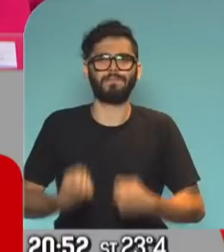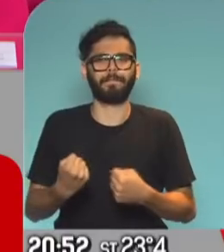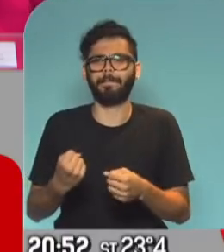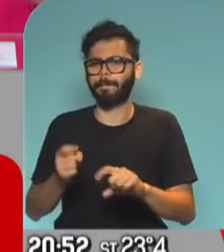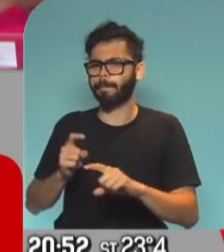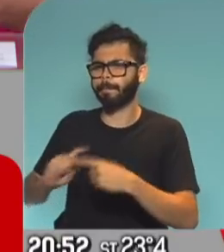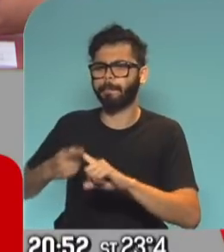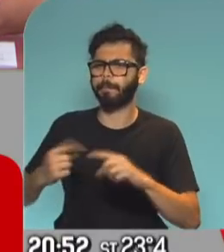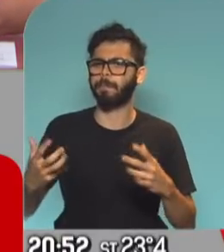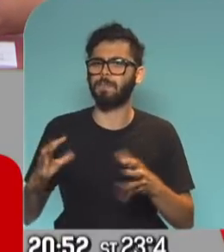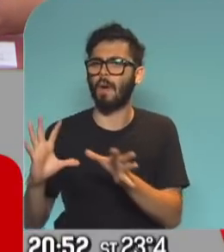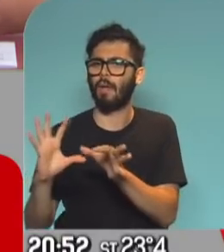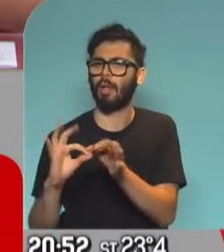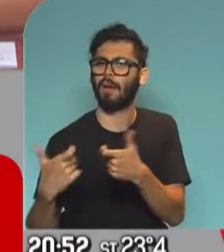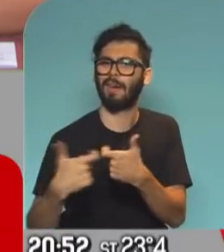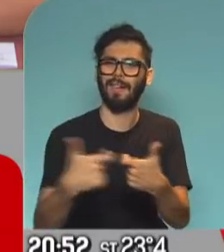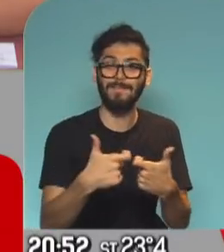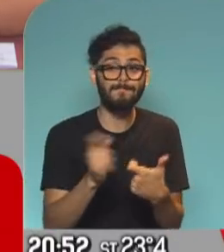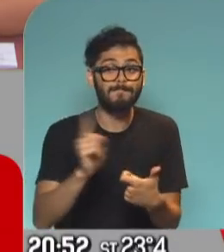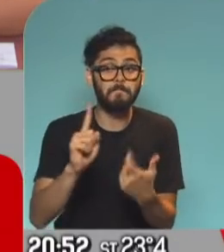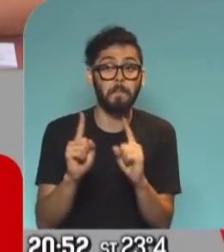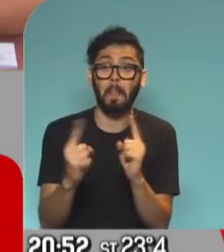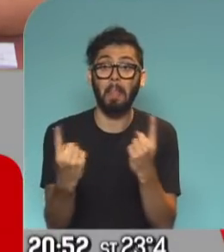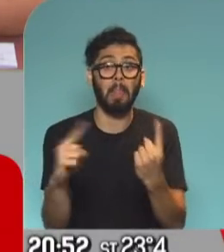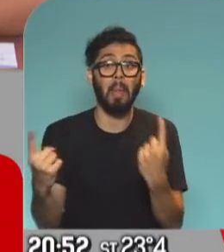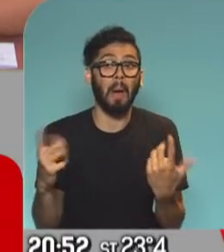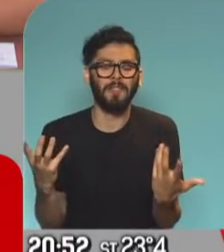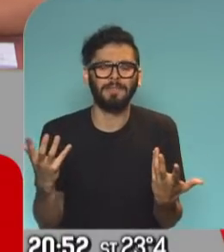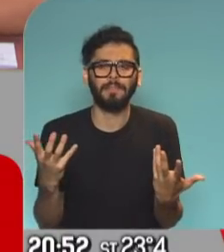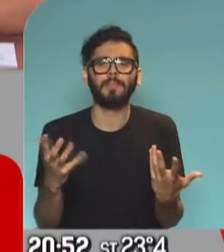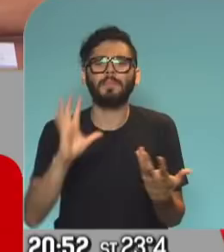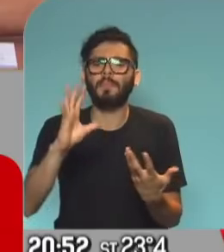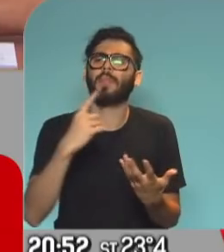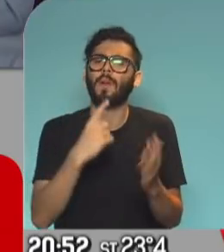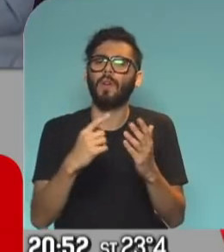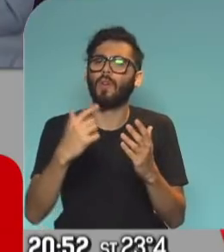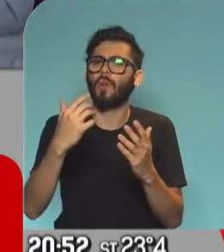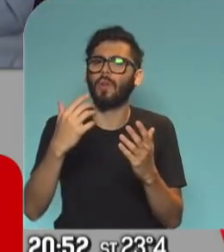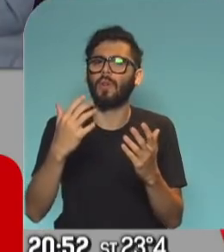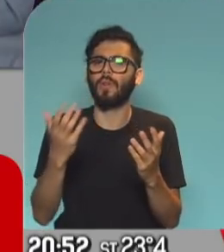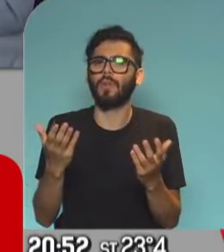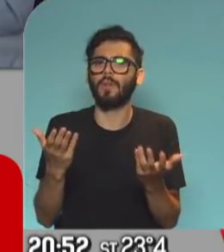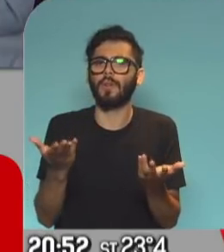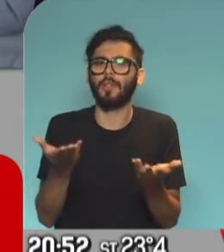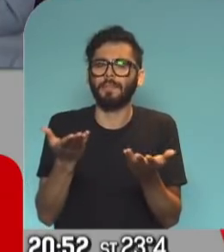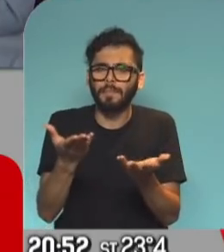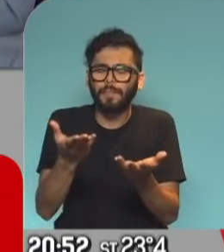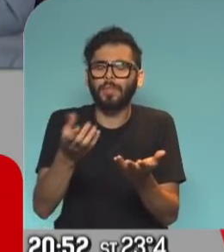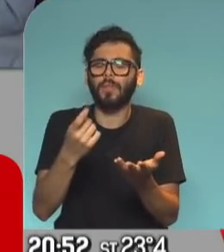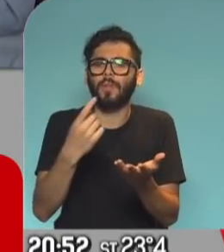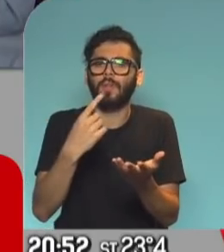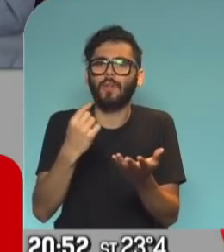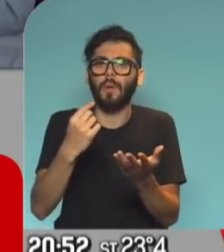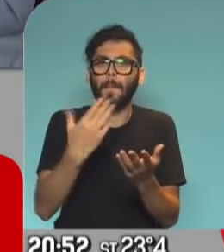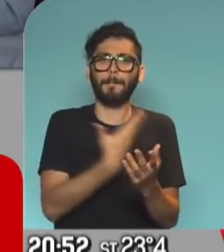internas dentro del Congreso para gobernar. Ahora, ¿quién tendría que derogar ese periodo de... esa idea de destituir a